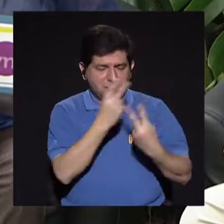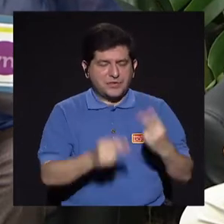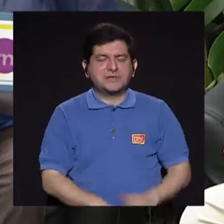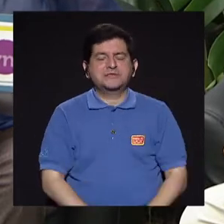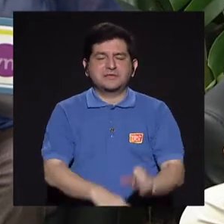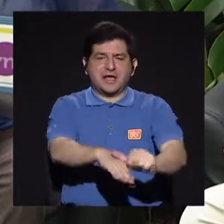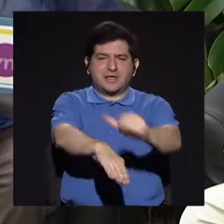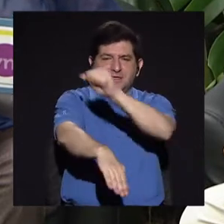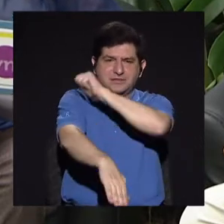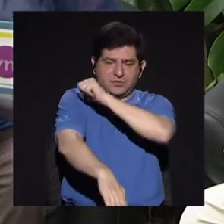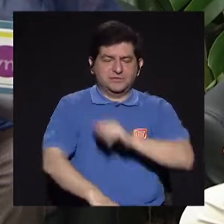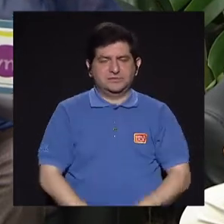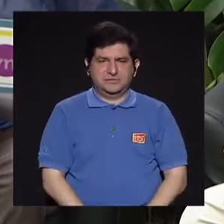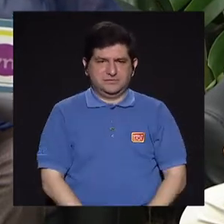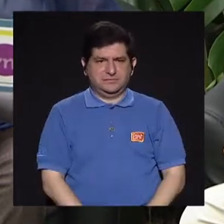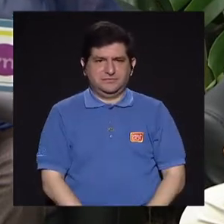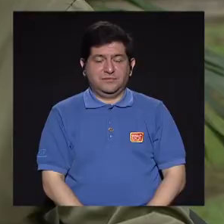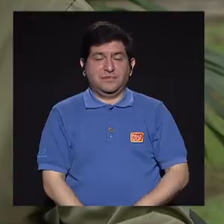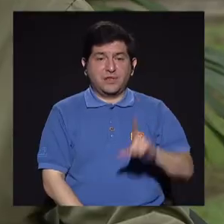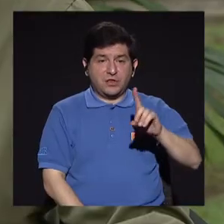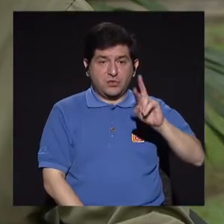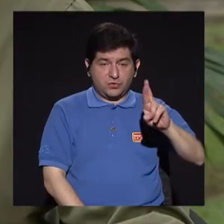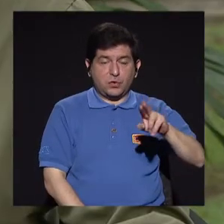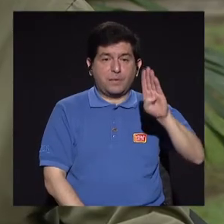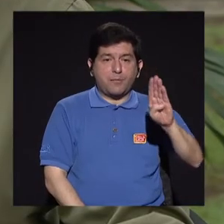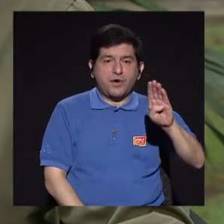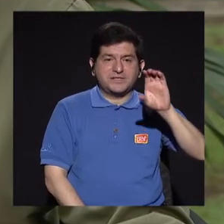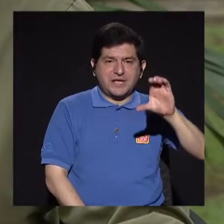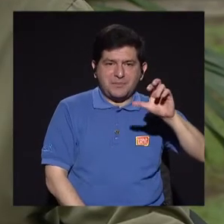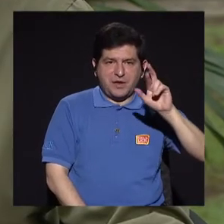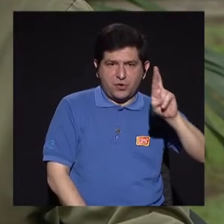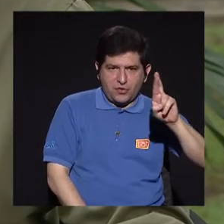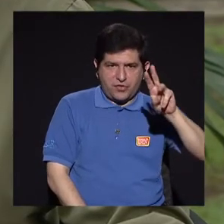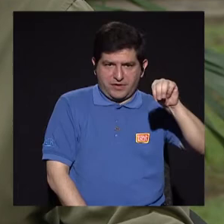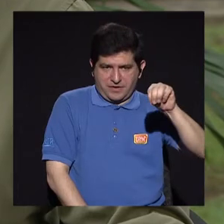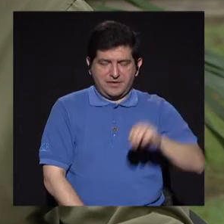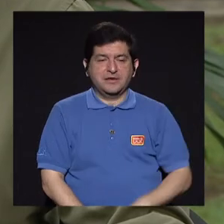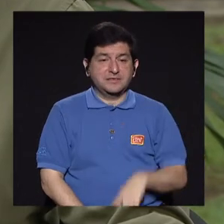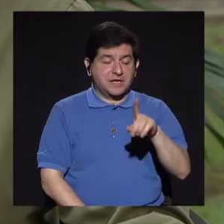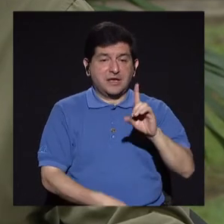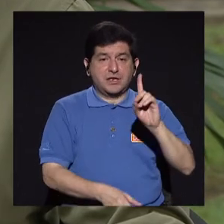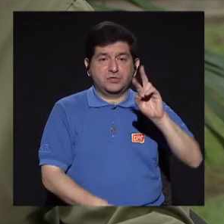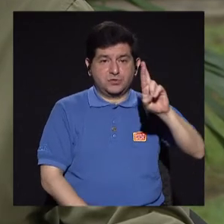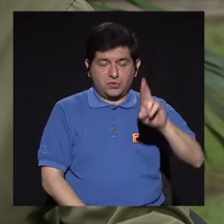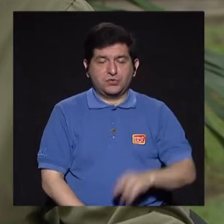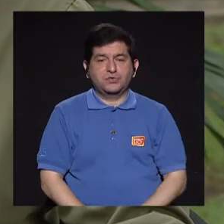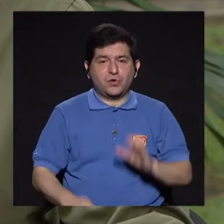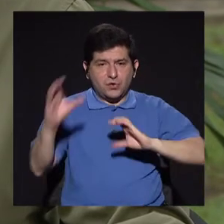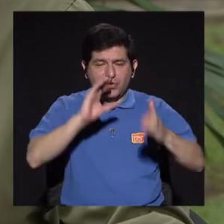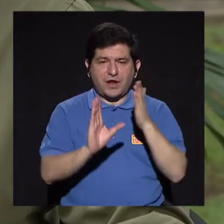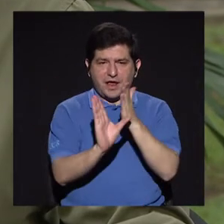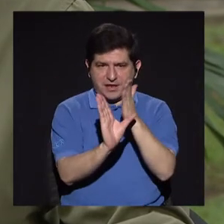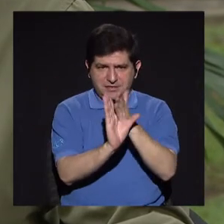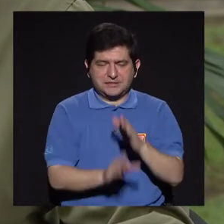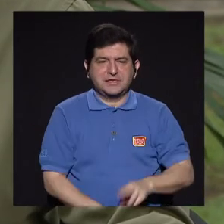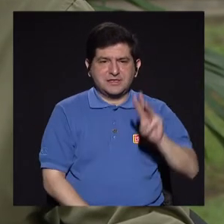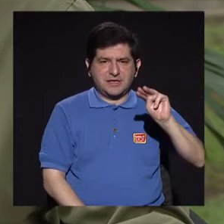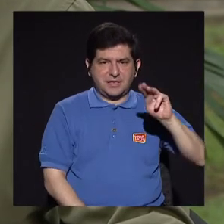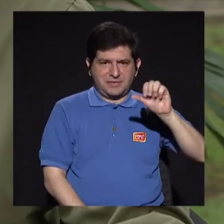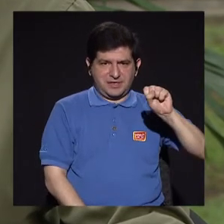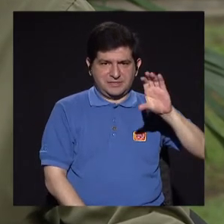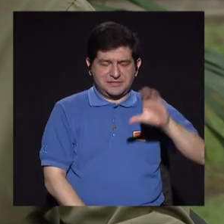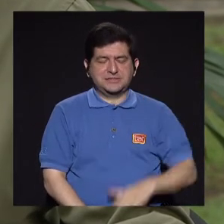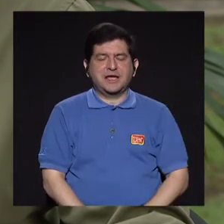Giras de San Ignacio de Acosta. Se trata del doctor Boris Camilo Rodríguez Martín. Él es doctor en ciencias psicológicas, máster